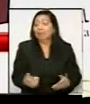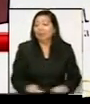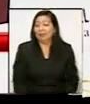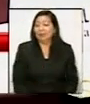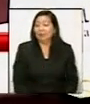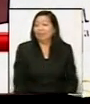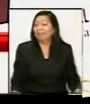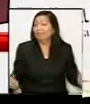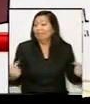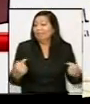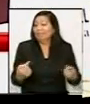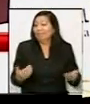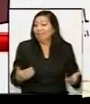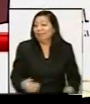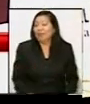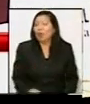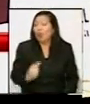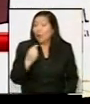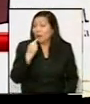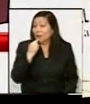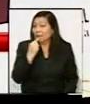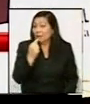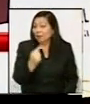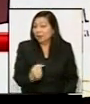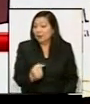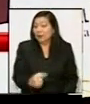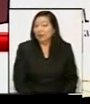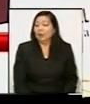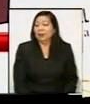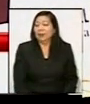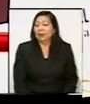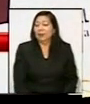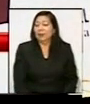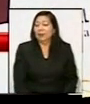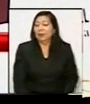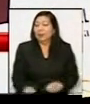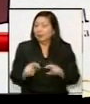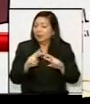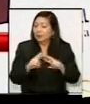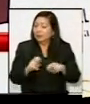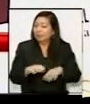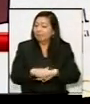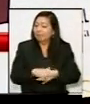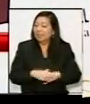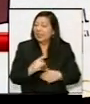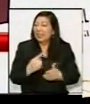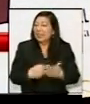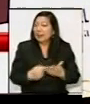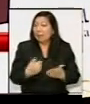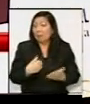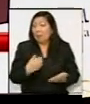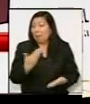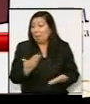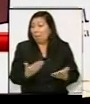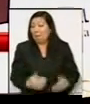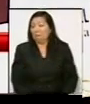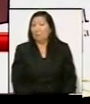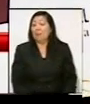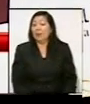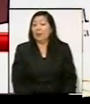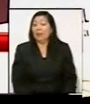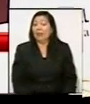es contradictorio o acusado o hace la investigación preparatoria que es lo que me parece que